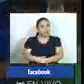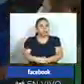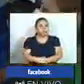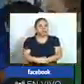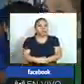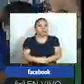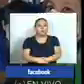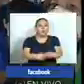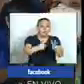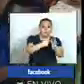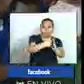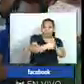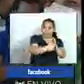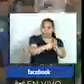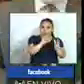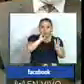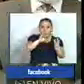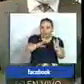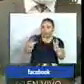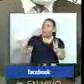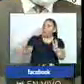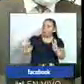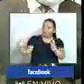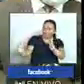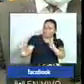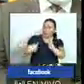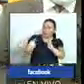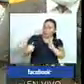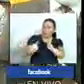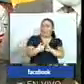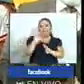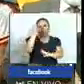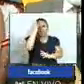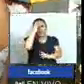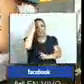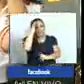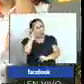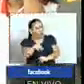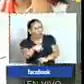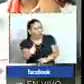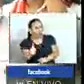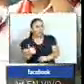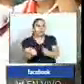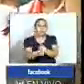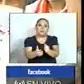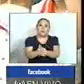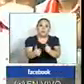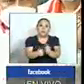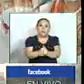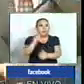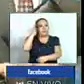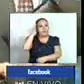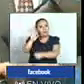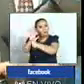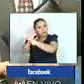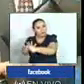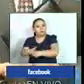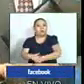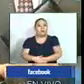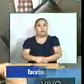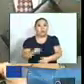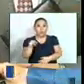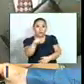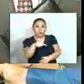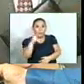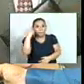los dirigentes sindicales, los señalamientos tienen otros propósitos y no descartan medidas de presión. Si creen que